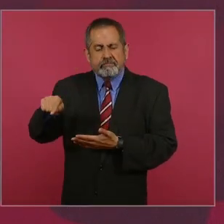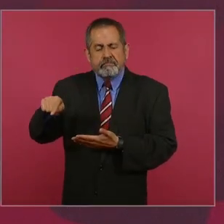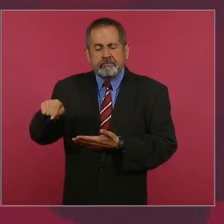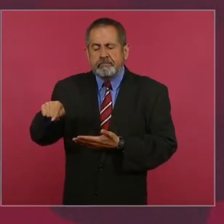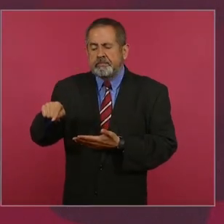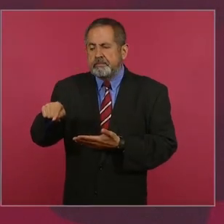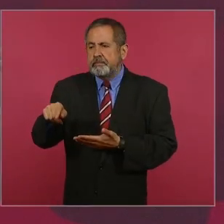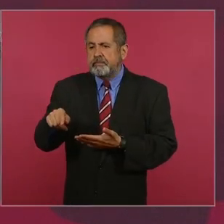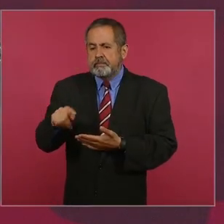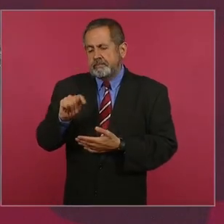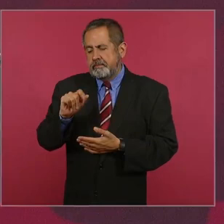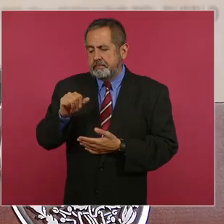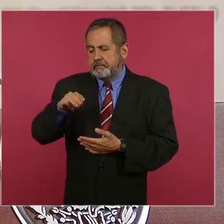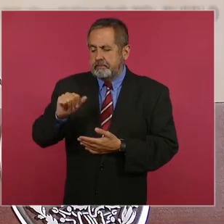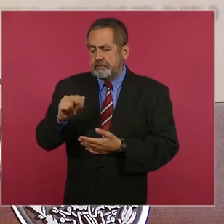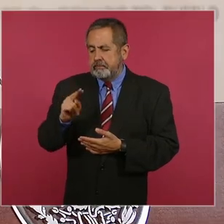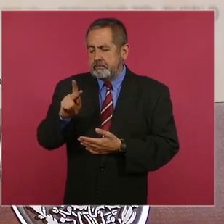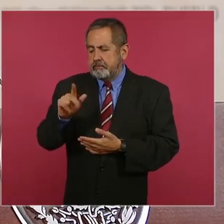querían